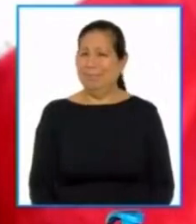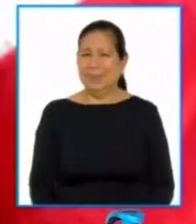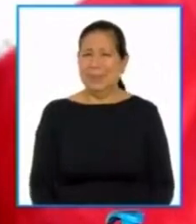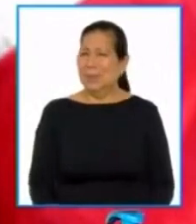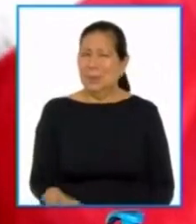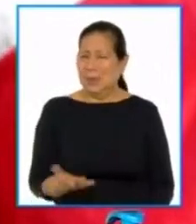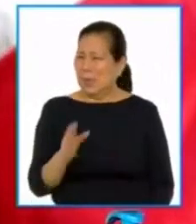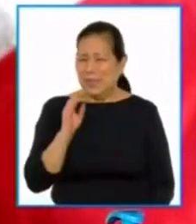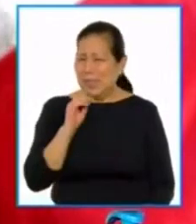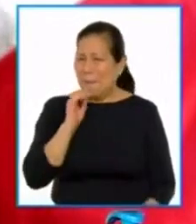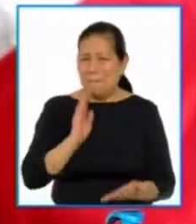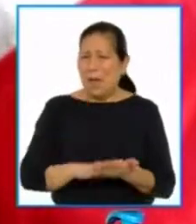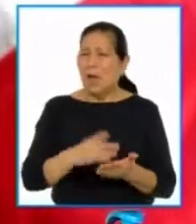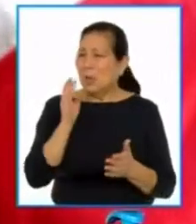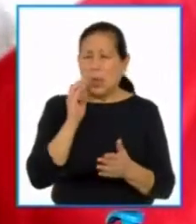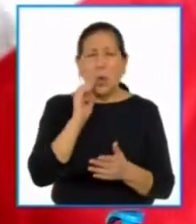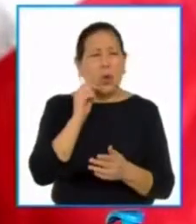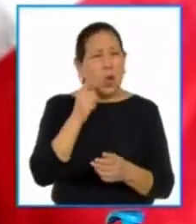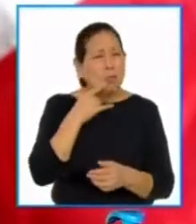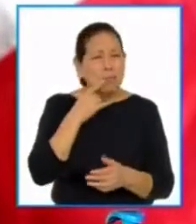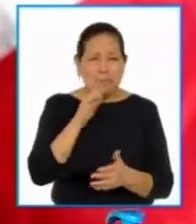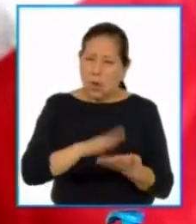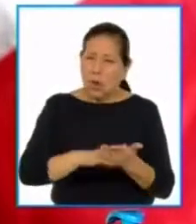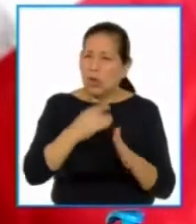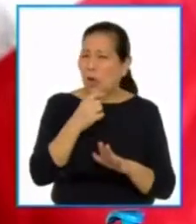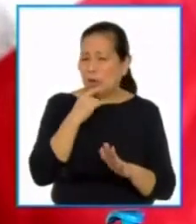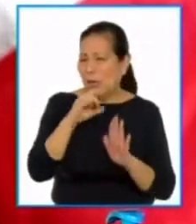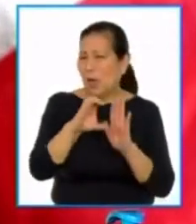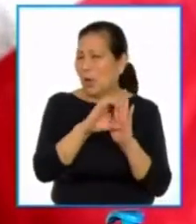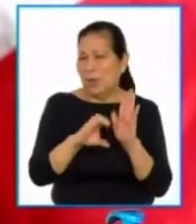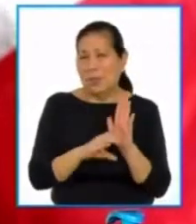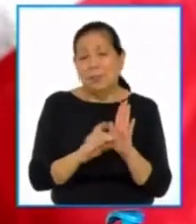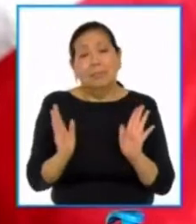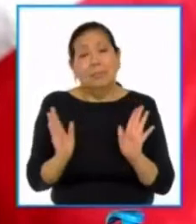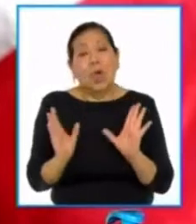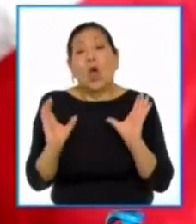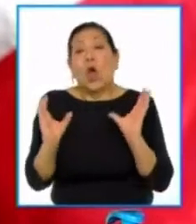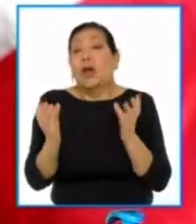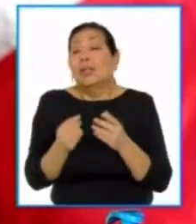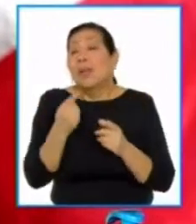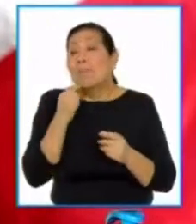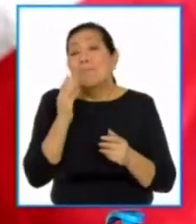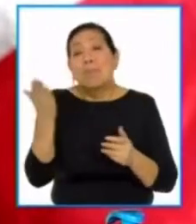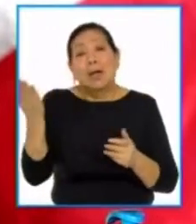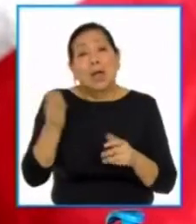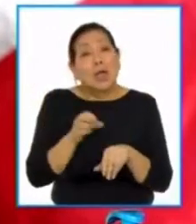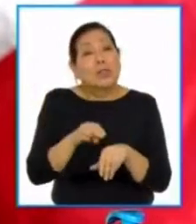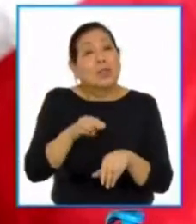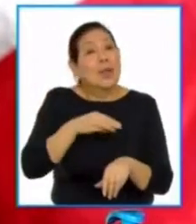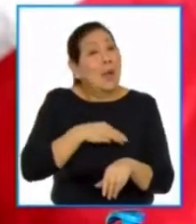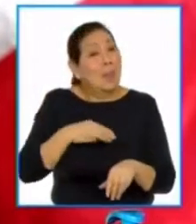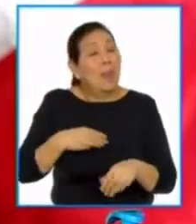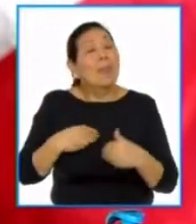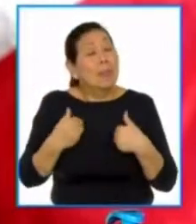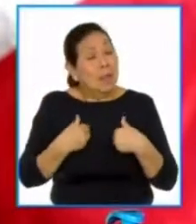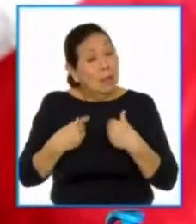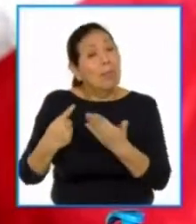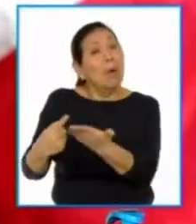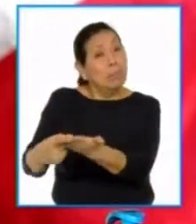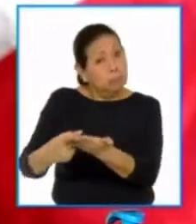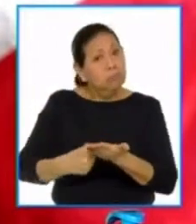ser inconstitucionales. Pero la decisión de la observación es una decisión colectiva del Consejo de Ministros. Tendremos